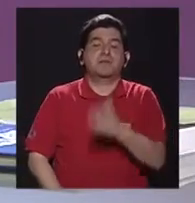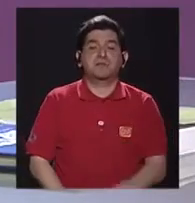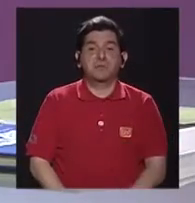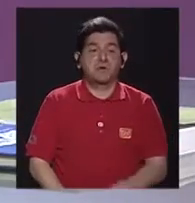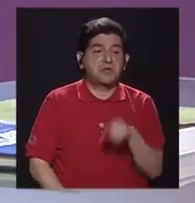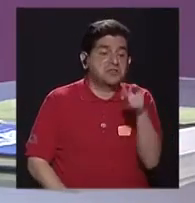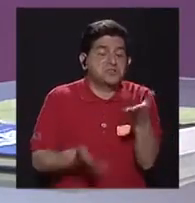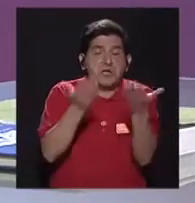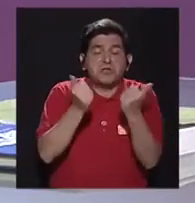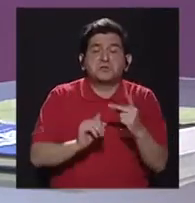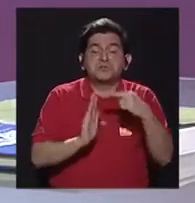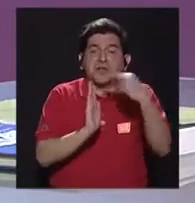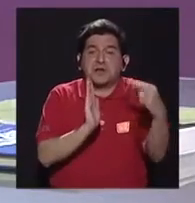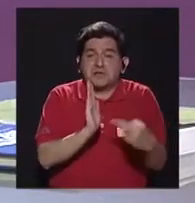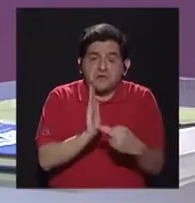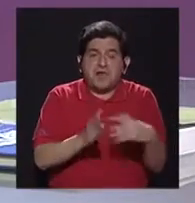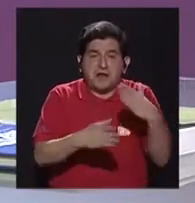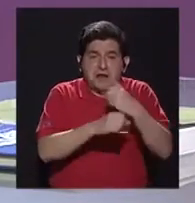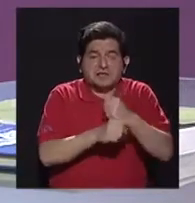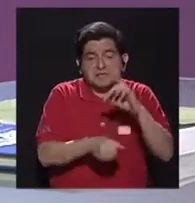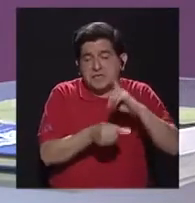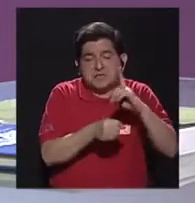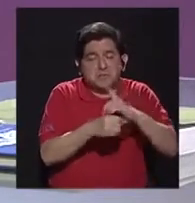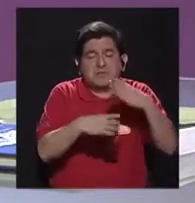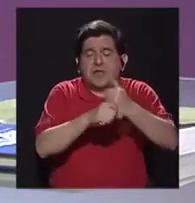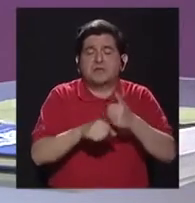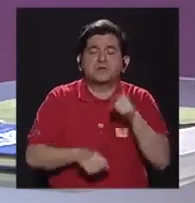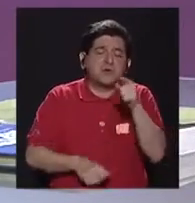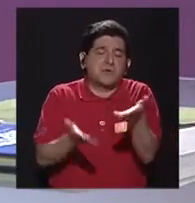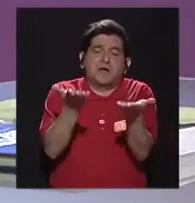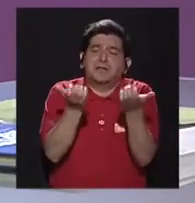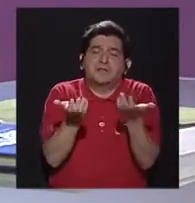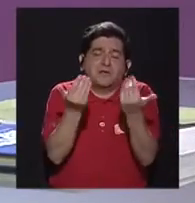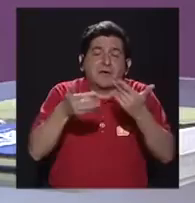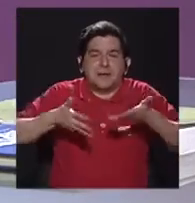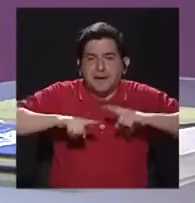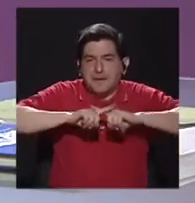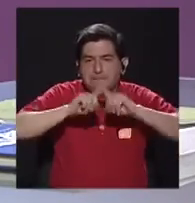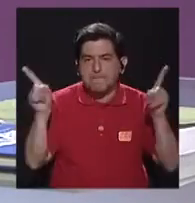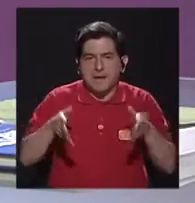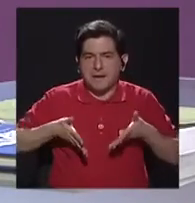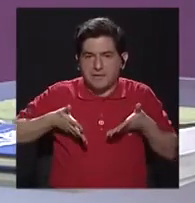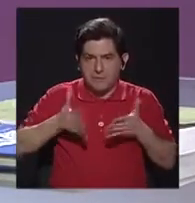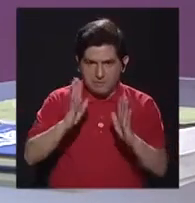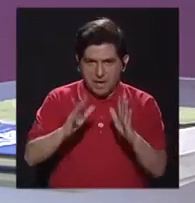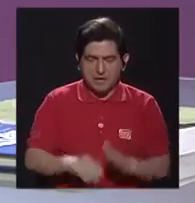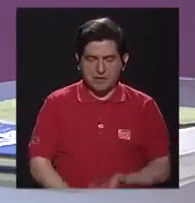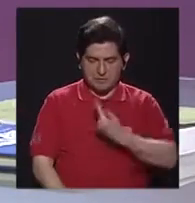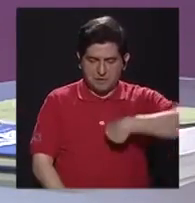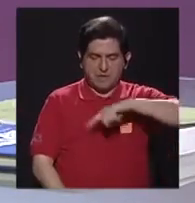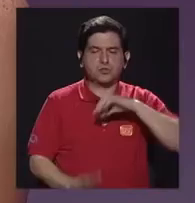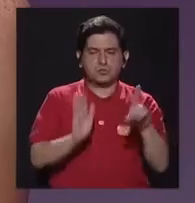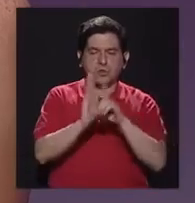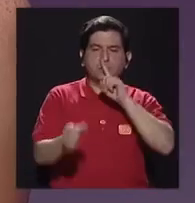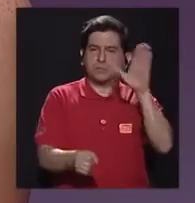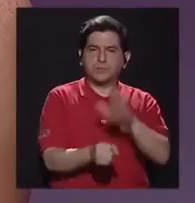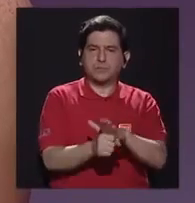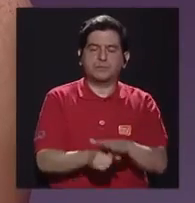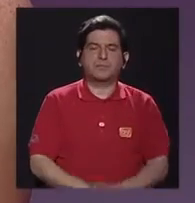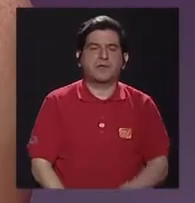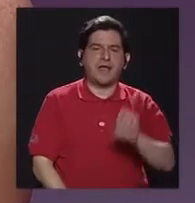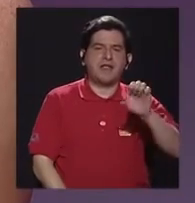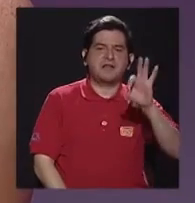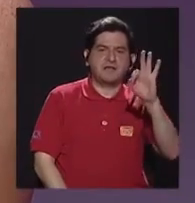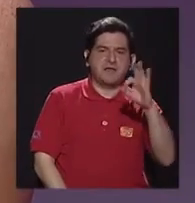quiere regular esto, que lo regule. Pero que lo regule cuando le dé la gana y como quiera. Pero mientras, nosotros podemos ejercer el derecho. Claro. Don Enrique